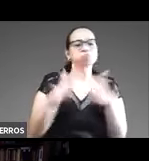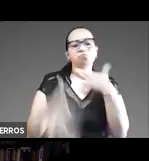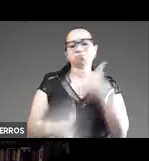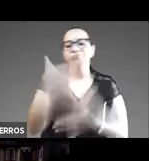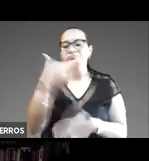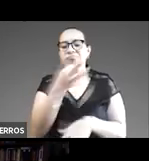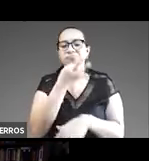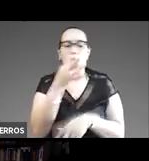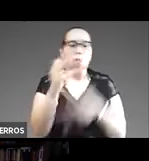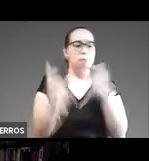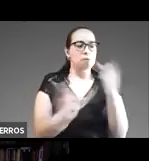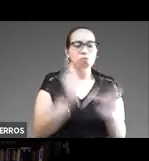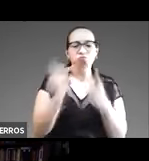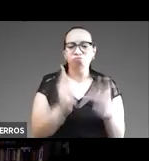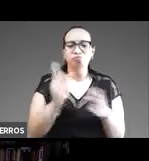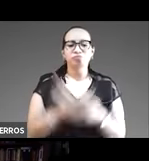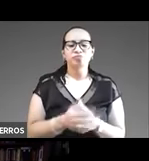menos,